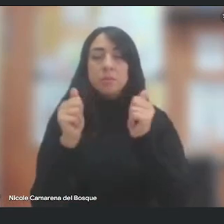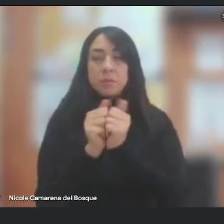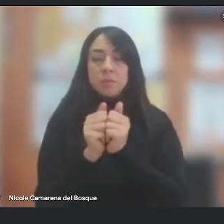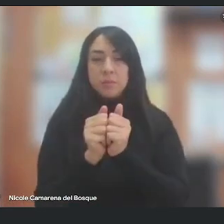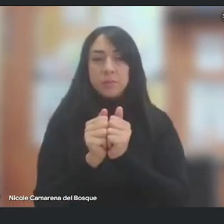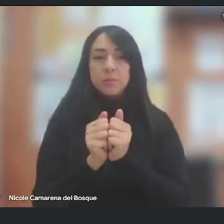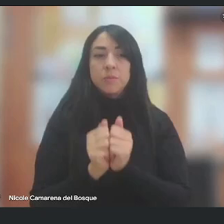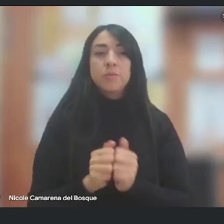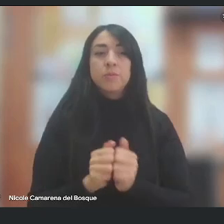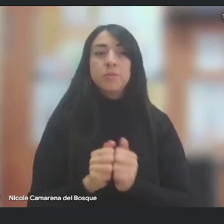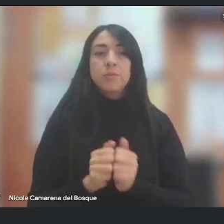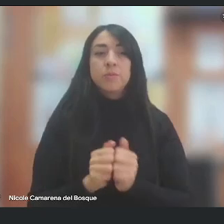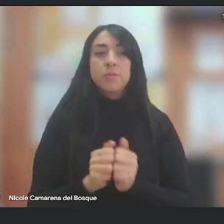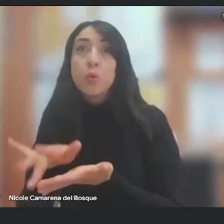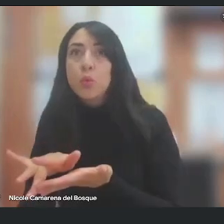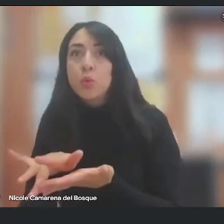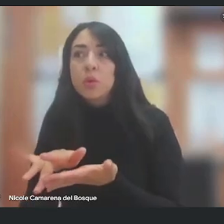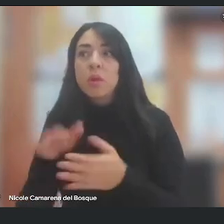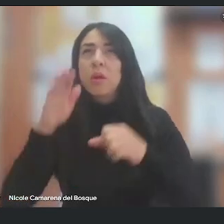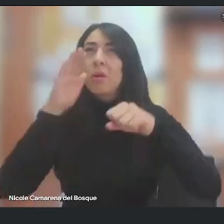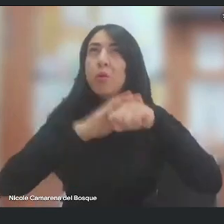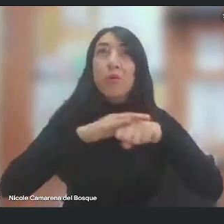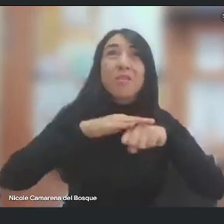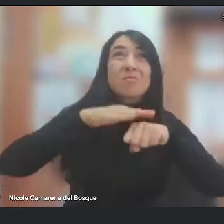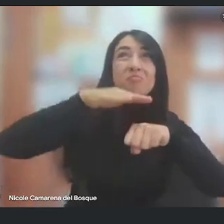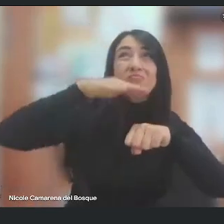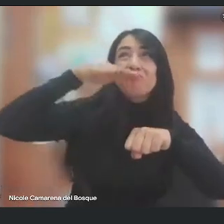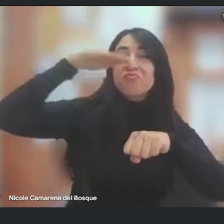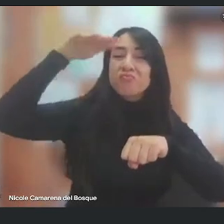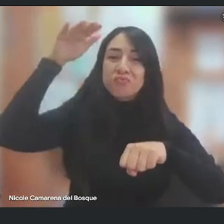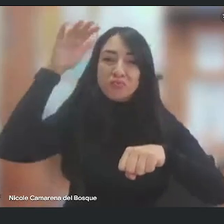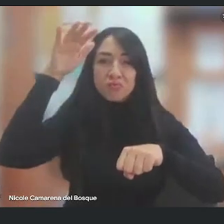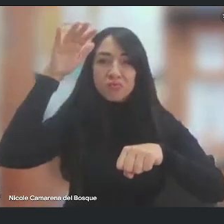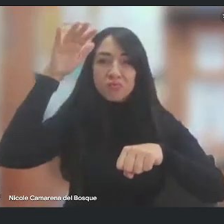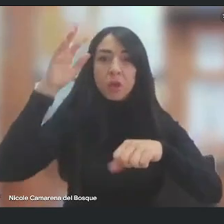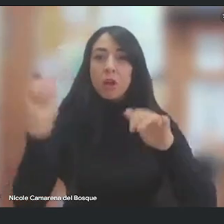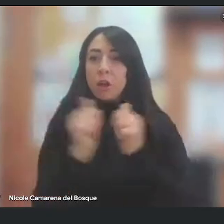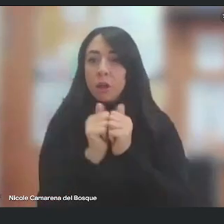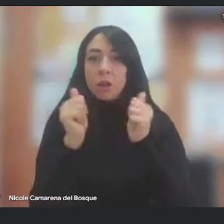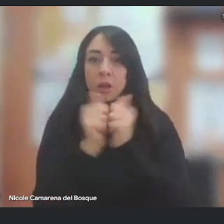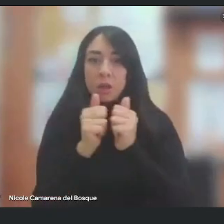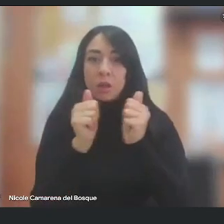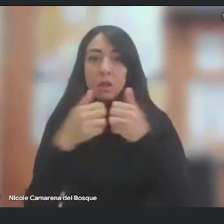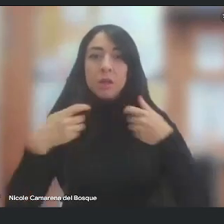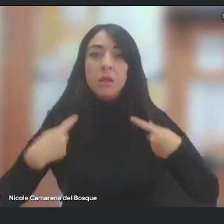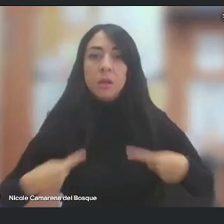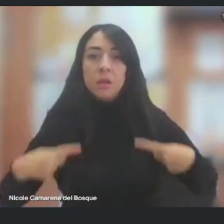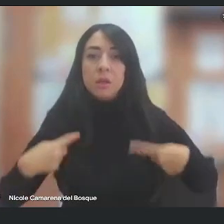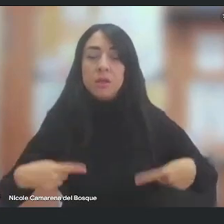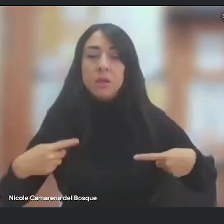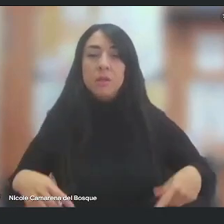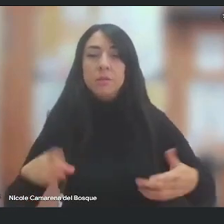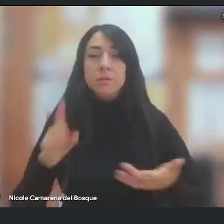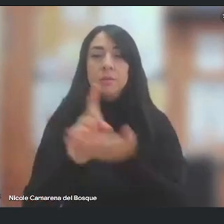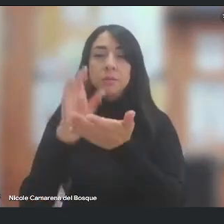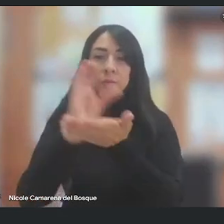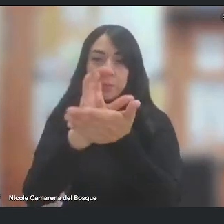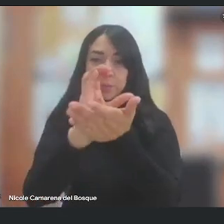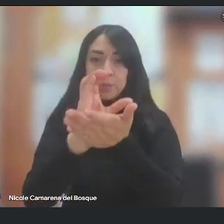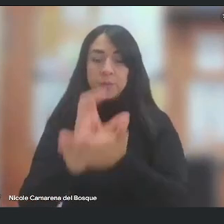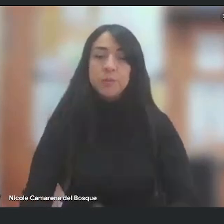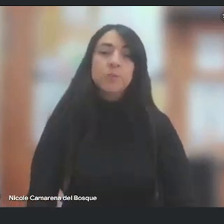pensamos no solo en personas con alguna discapacidad, sino también en personas de menores edad, en adolescentes,